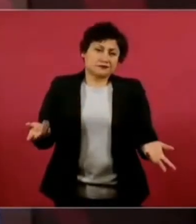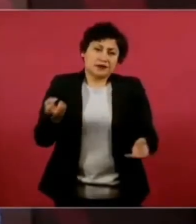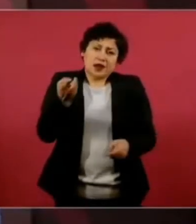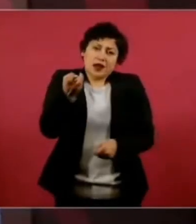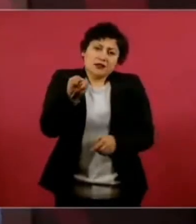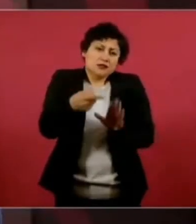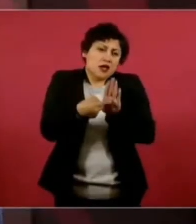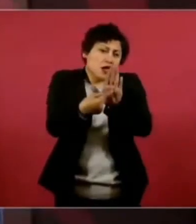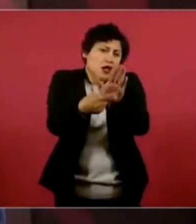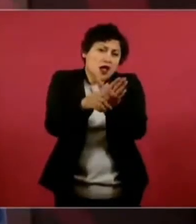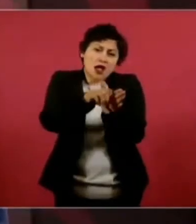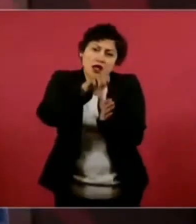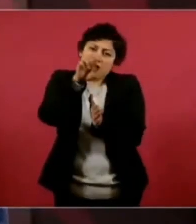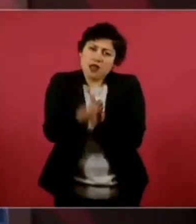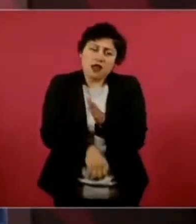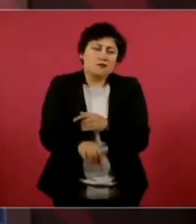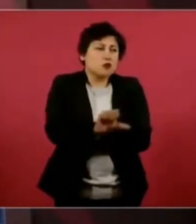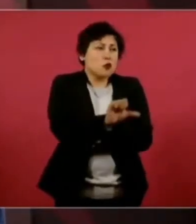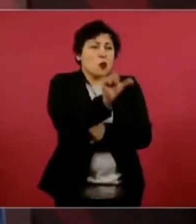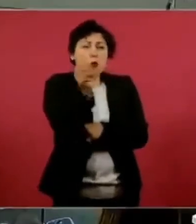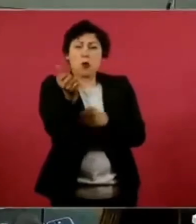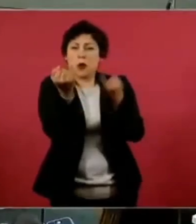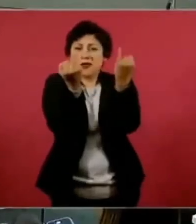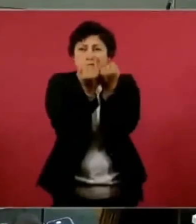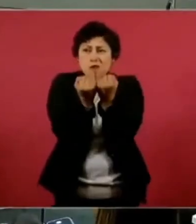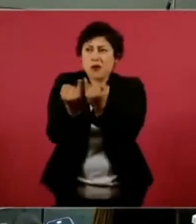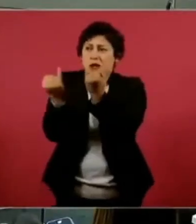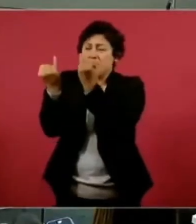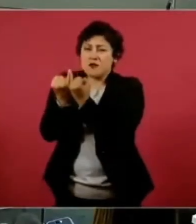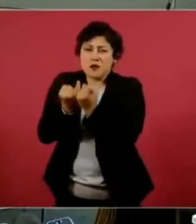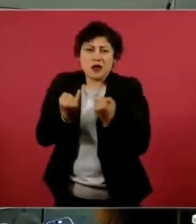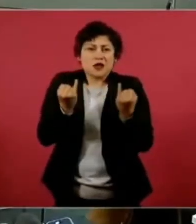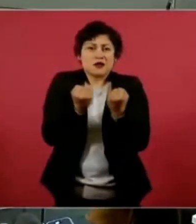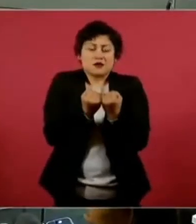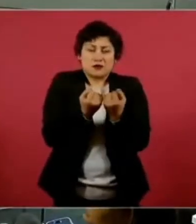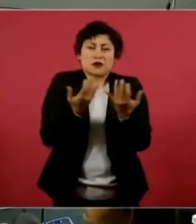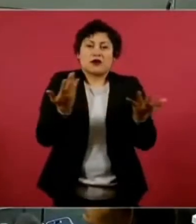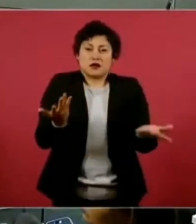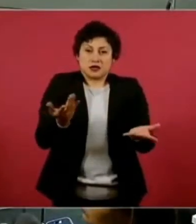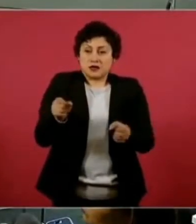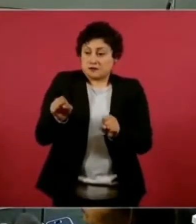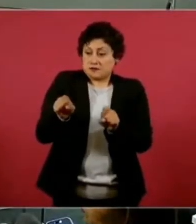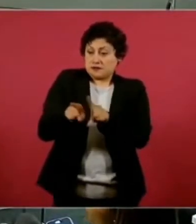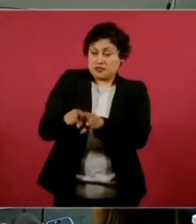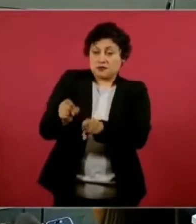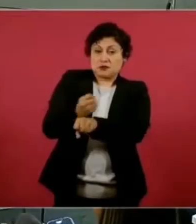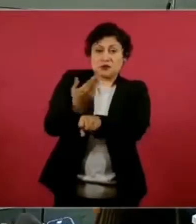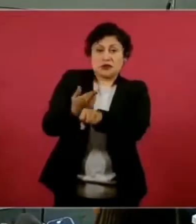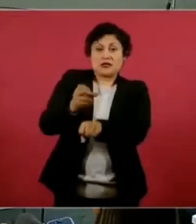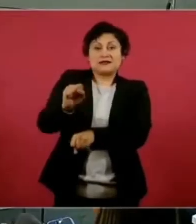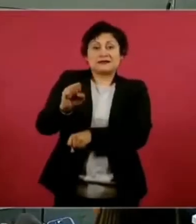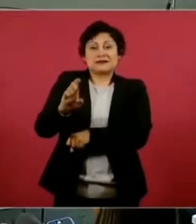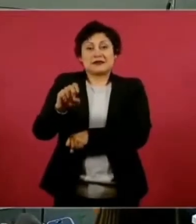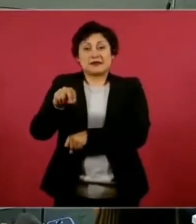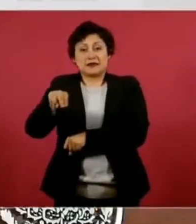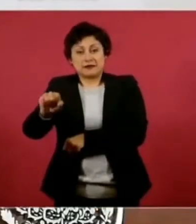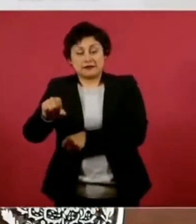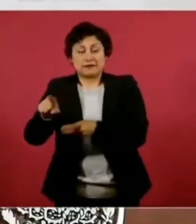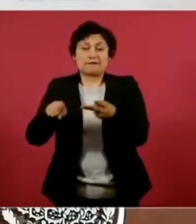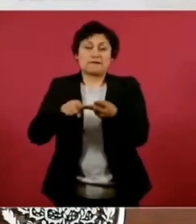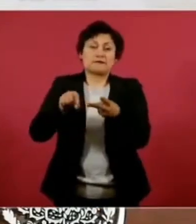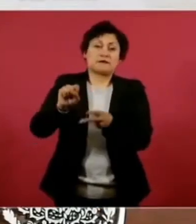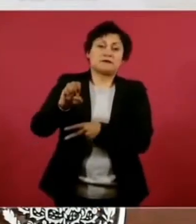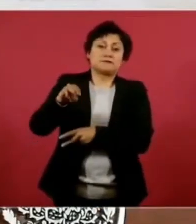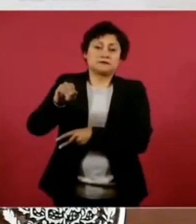cosas, tanto de la defensa como de Marina, y